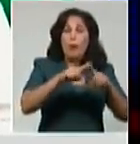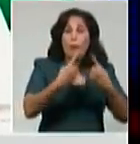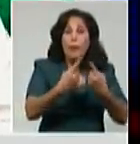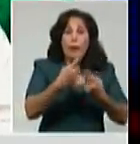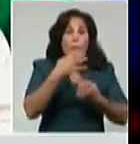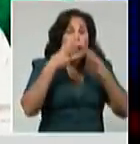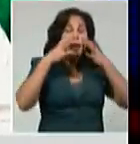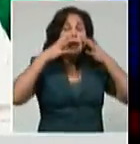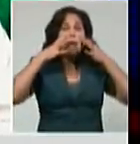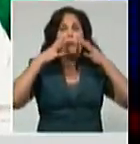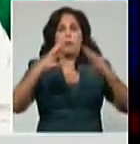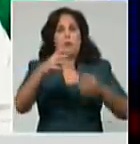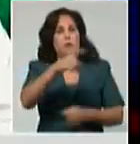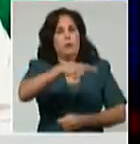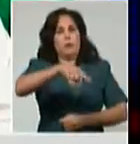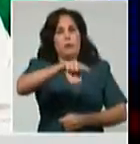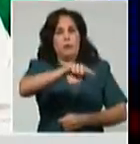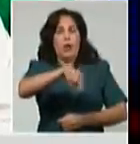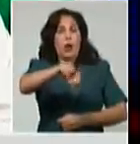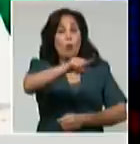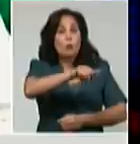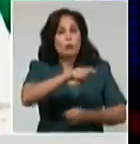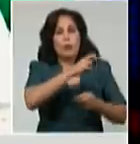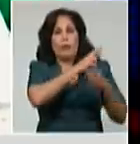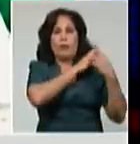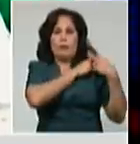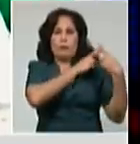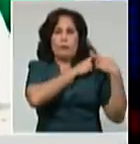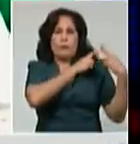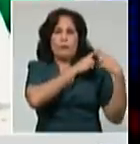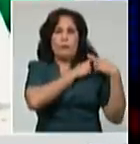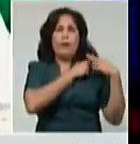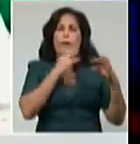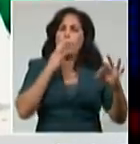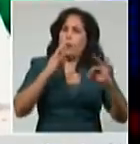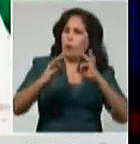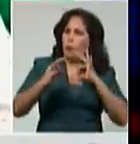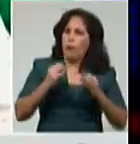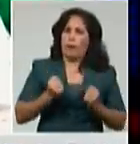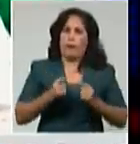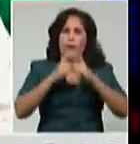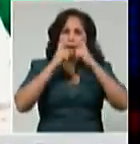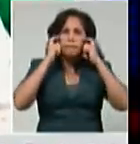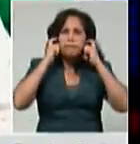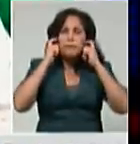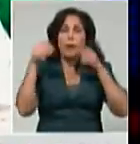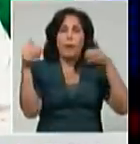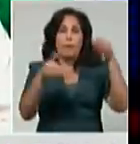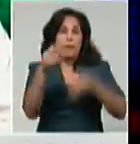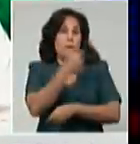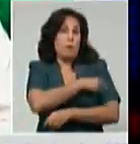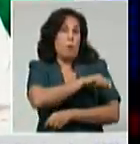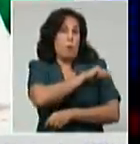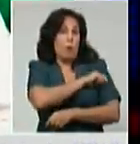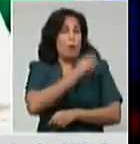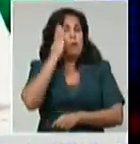de trabajo, lo sigue, pero bueno, es importante también la participación de la